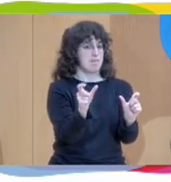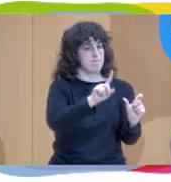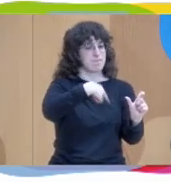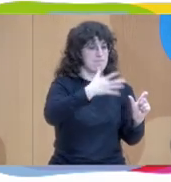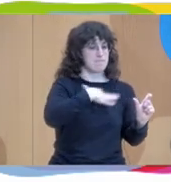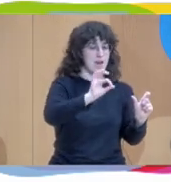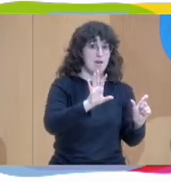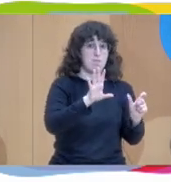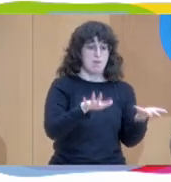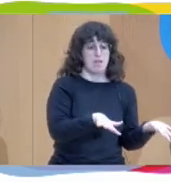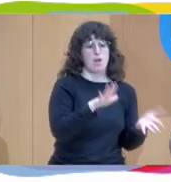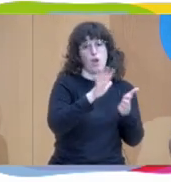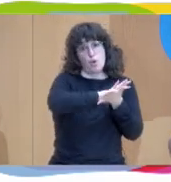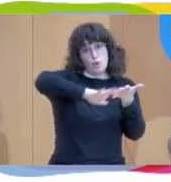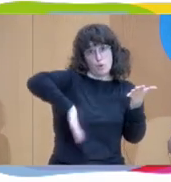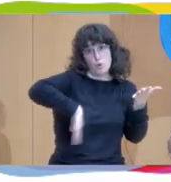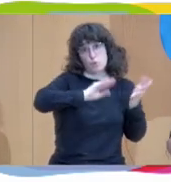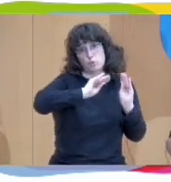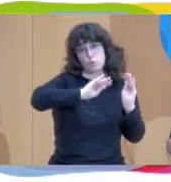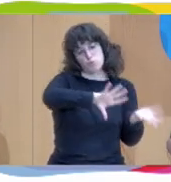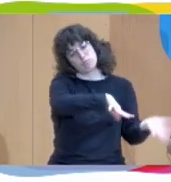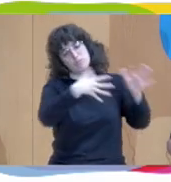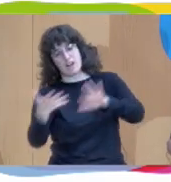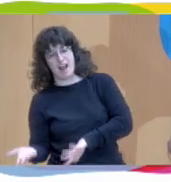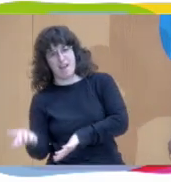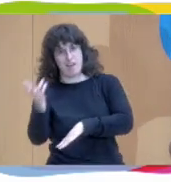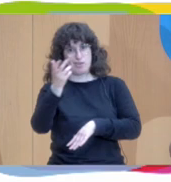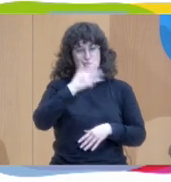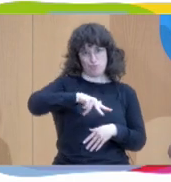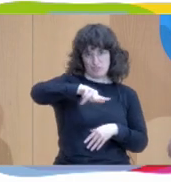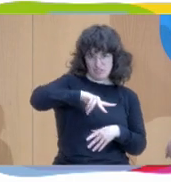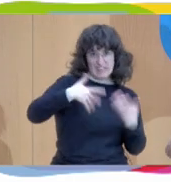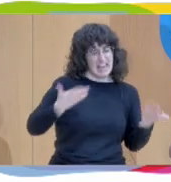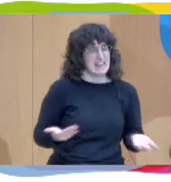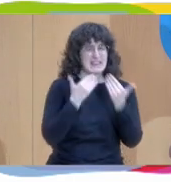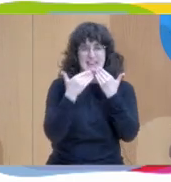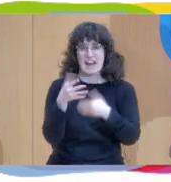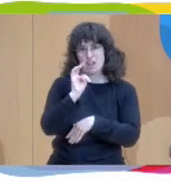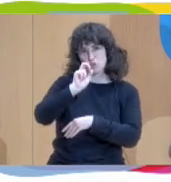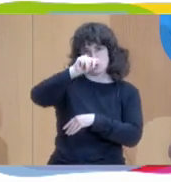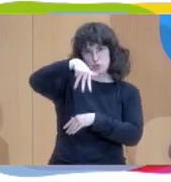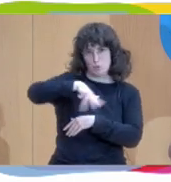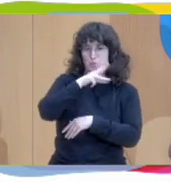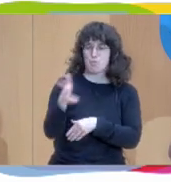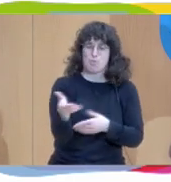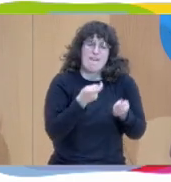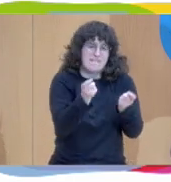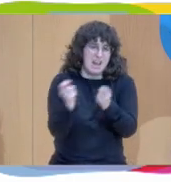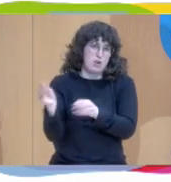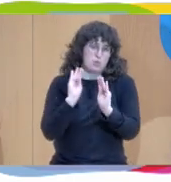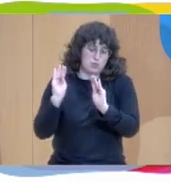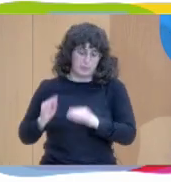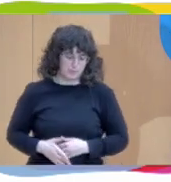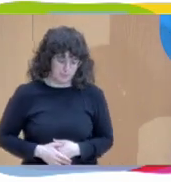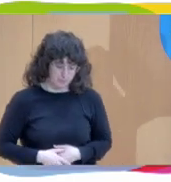obras suyas al español y Bueno pues gracias de corazón Tom por ese por esa generosidad y por último